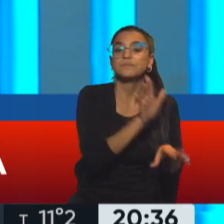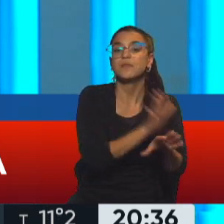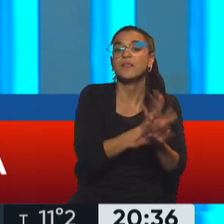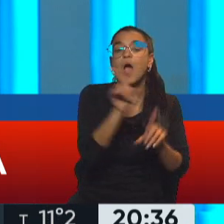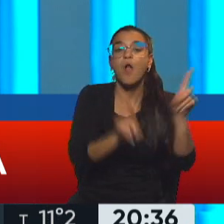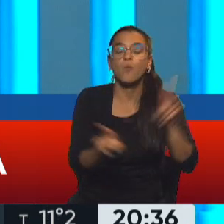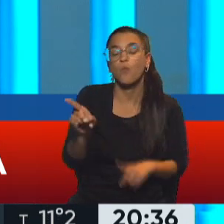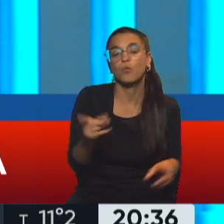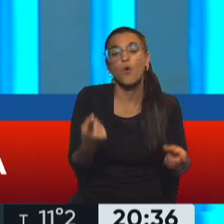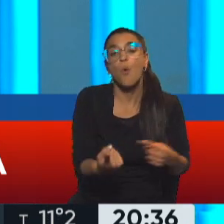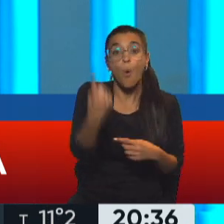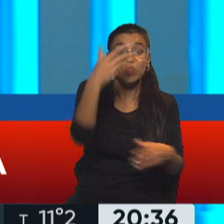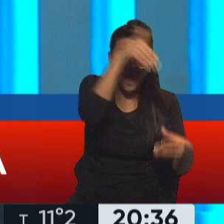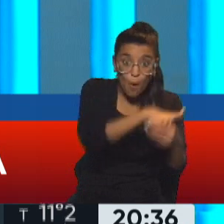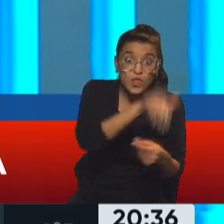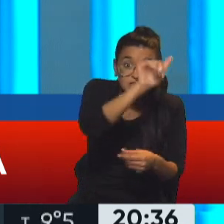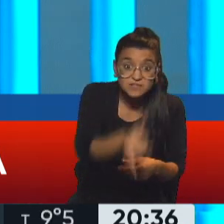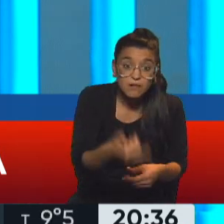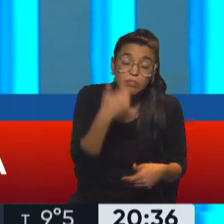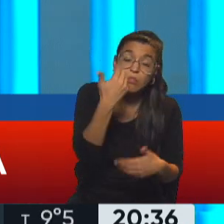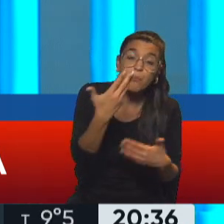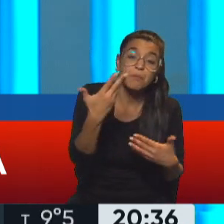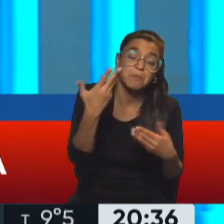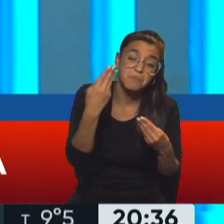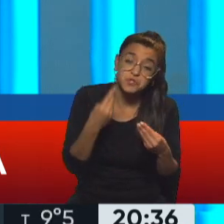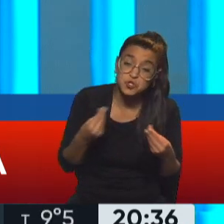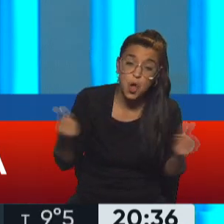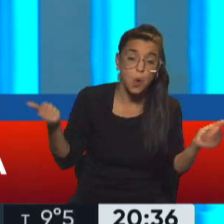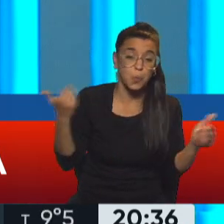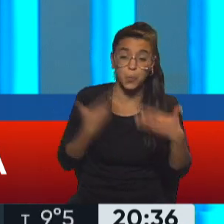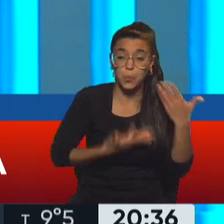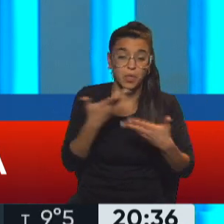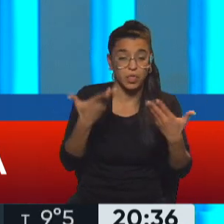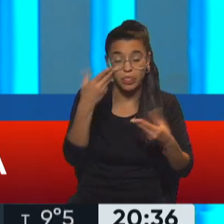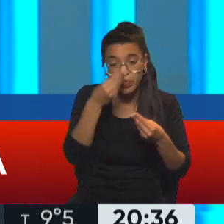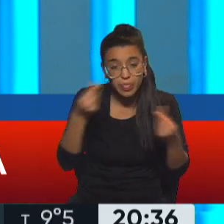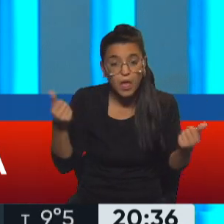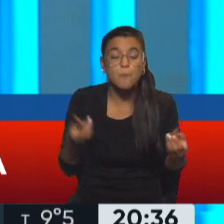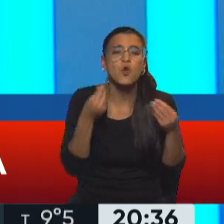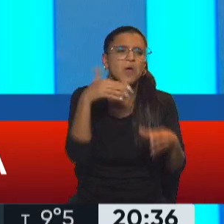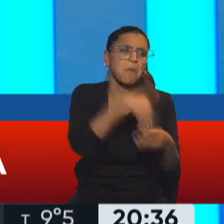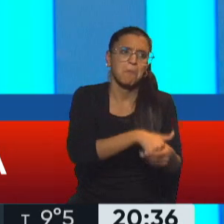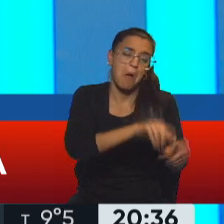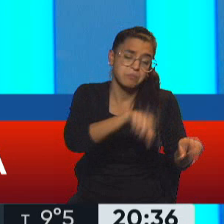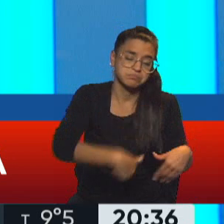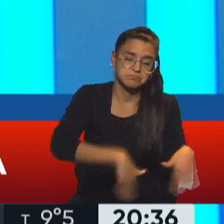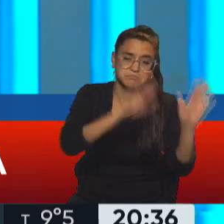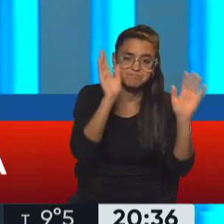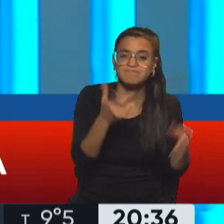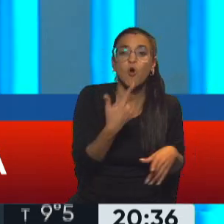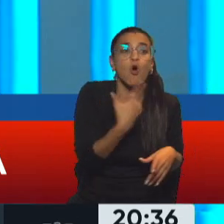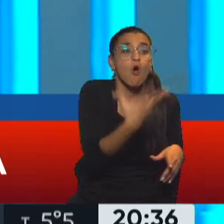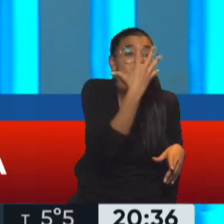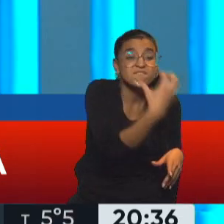desencantados, de los que un día lo votaron, se fueron olvidando en el camino de por qué lo votaron o no era lo que